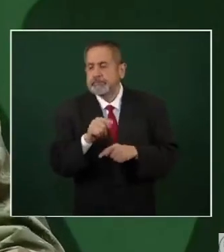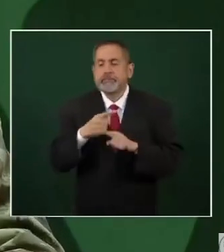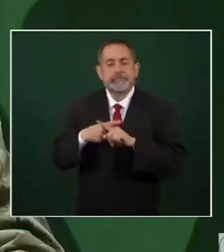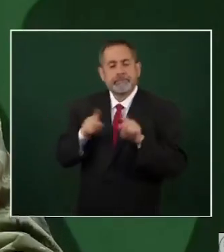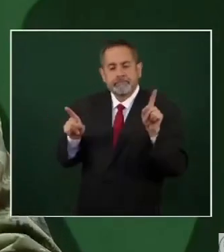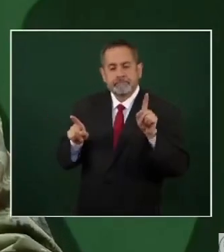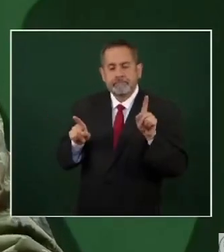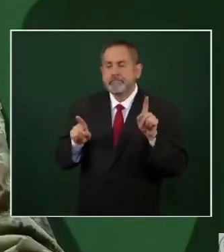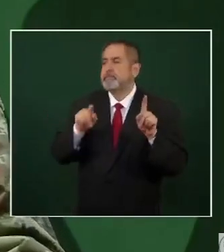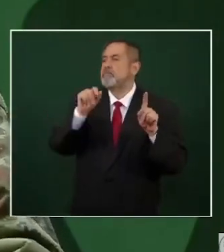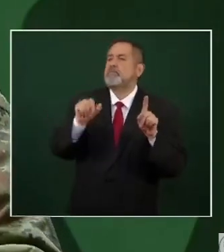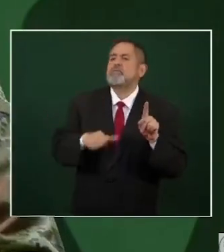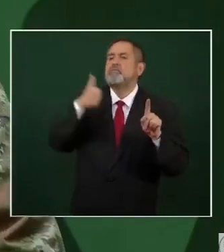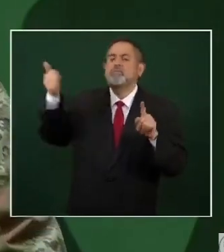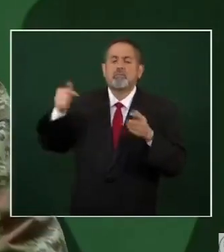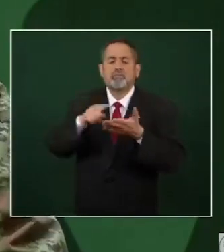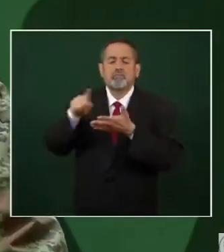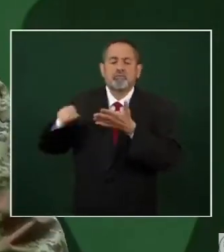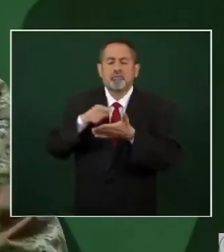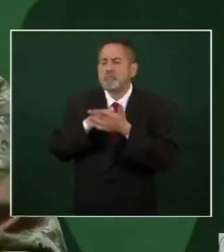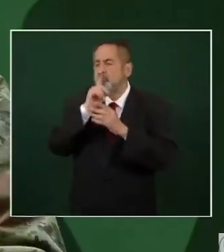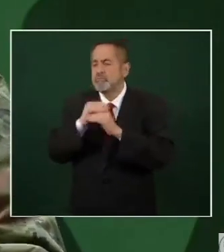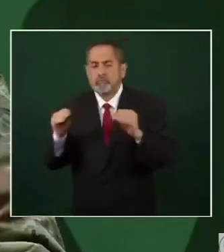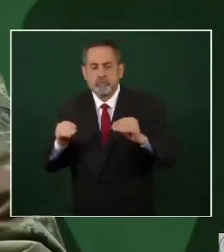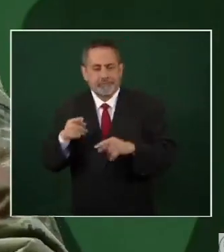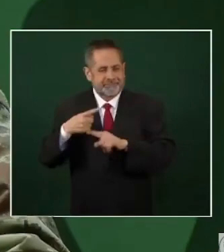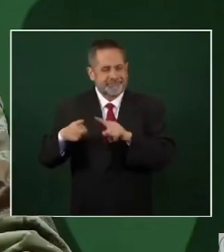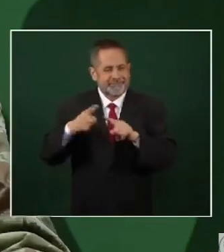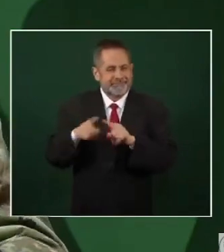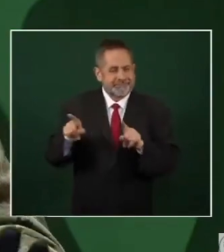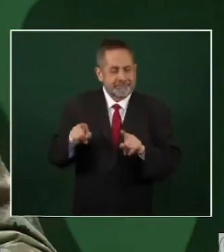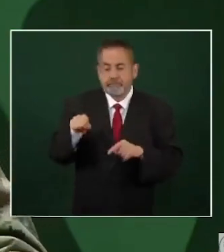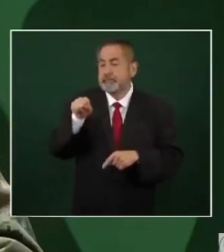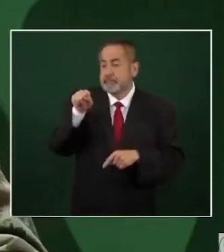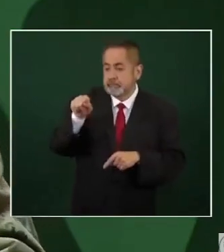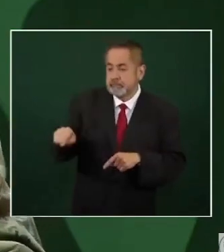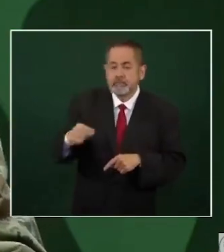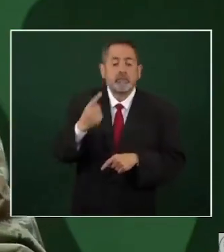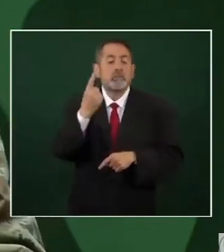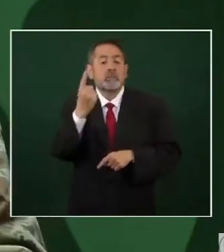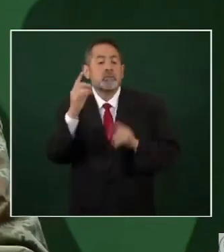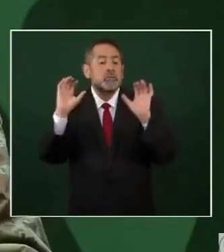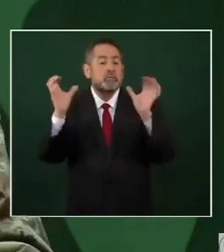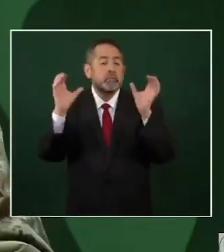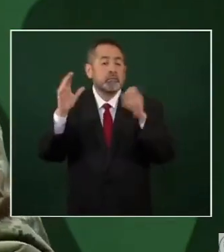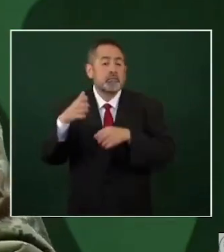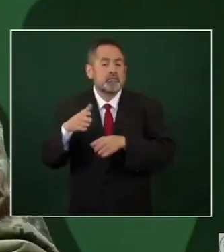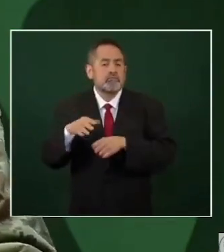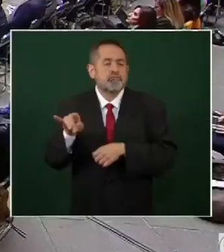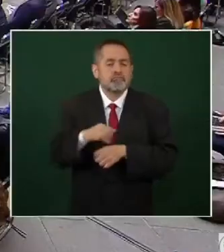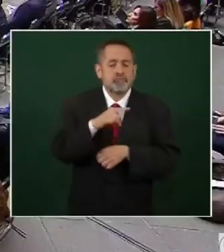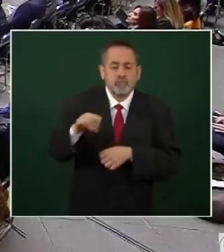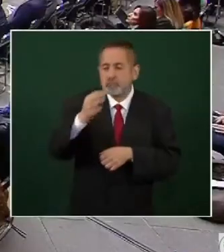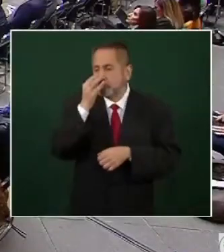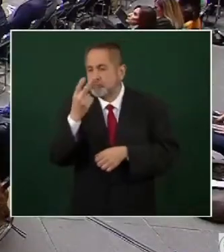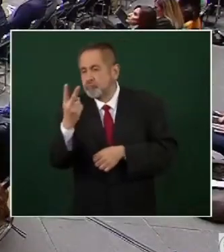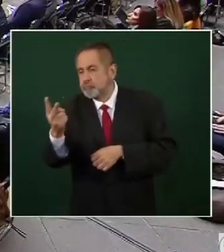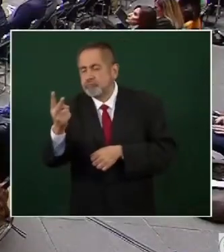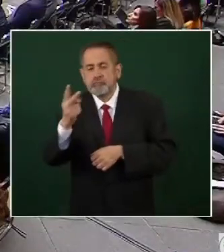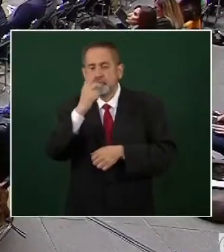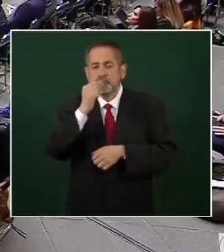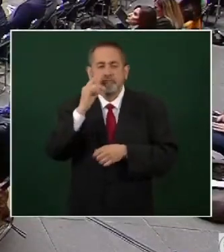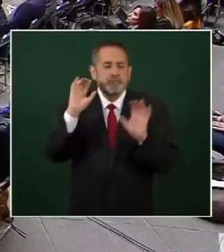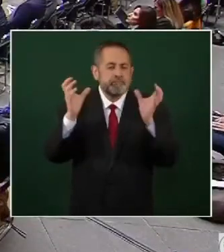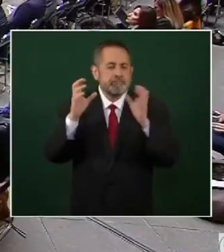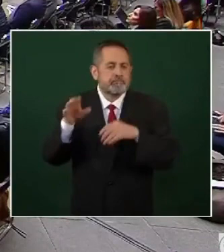como normalmente lo hacía esa unidad, es decir, una patrulla o dos cuando más.